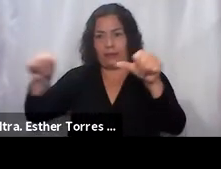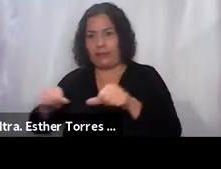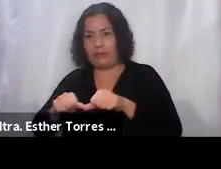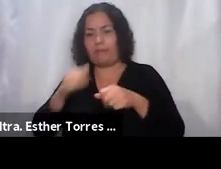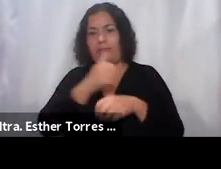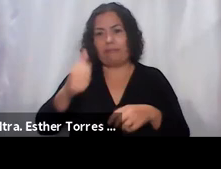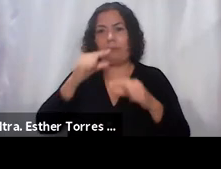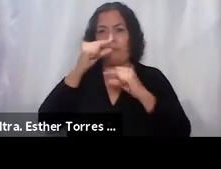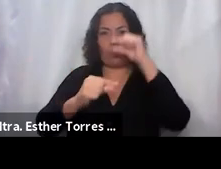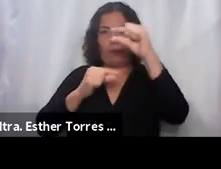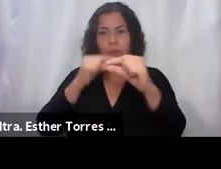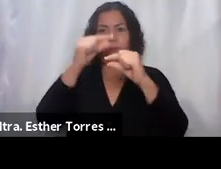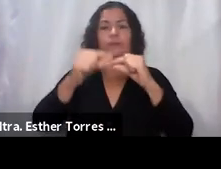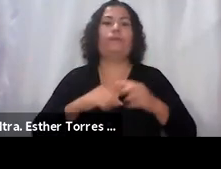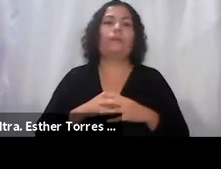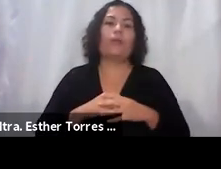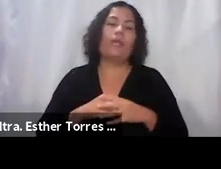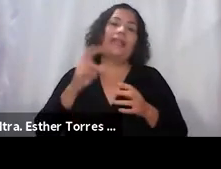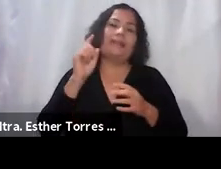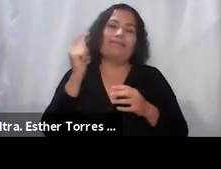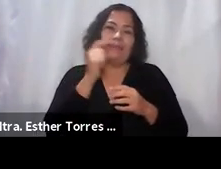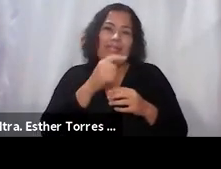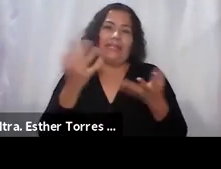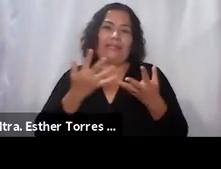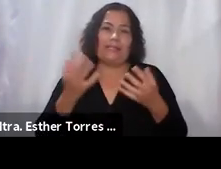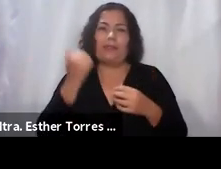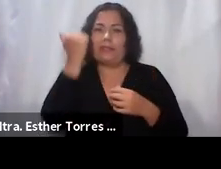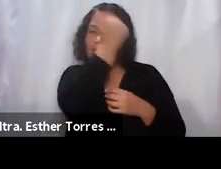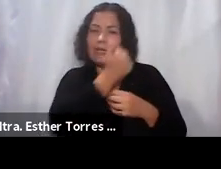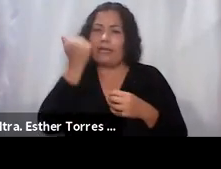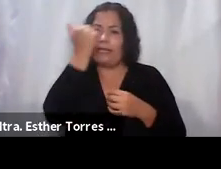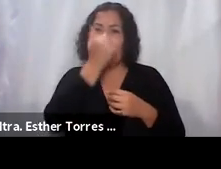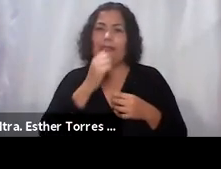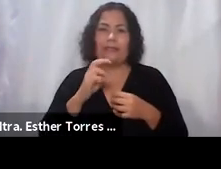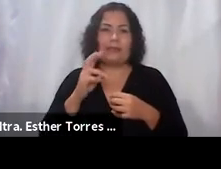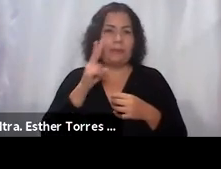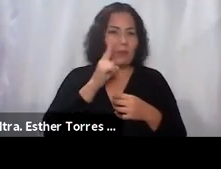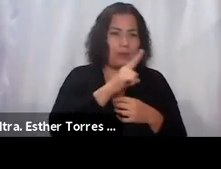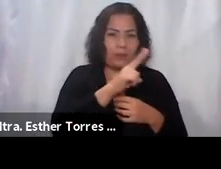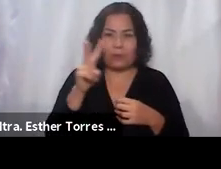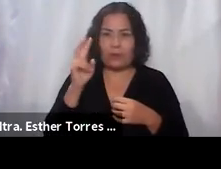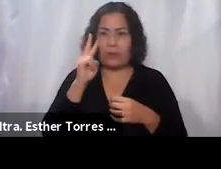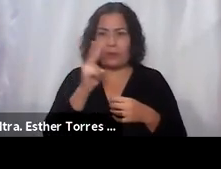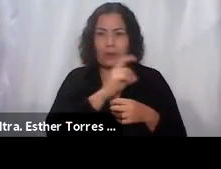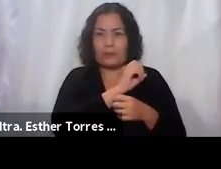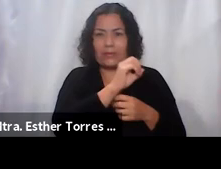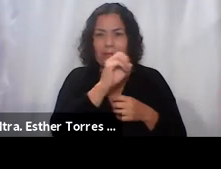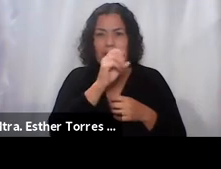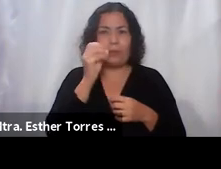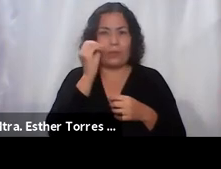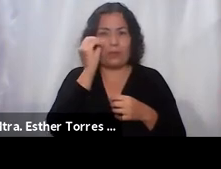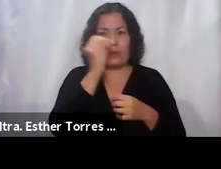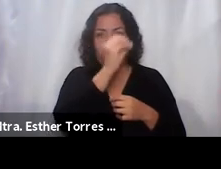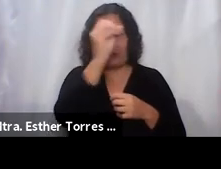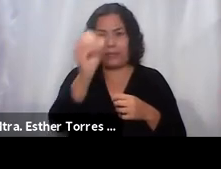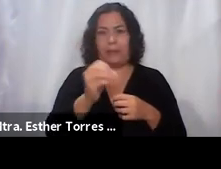Y entonces aquí hicieron un análisis, ¿no? Por observación de cuáles eran los movimientos que hacían